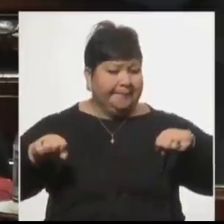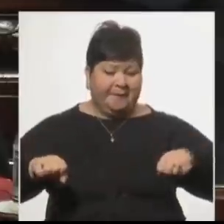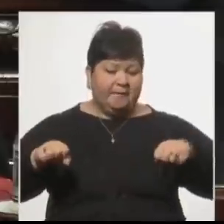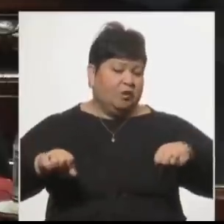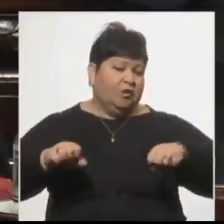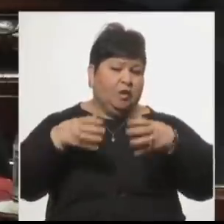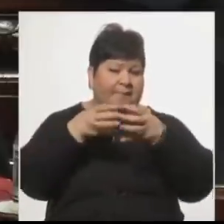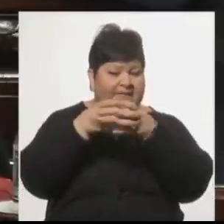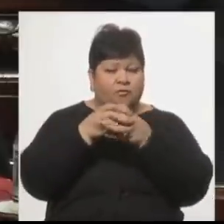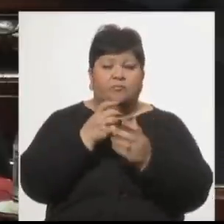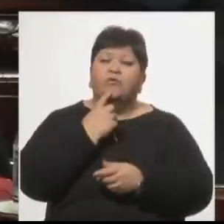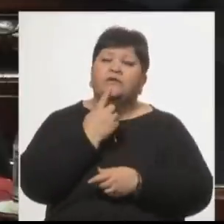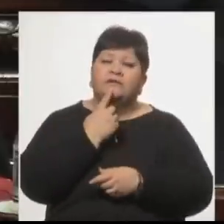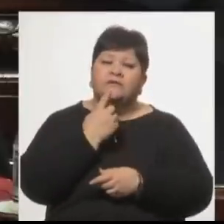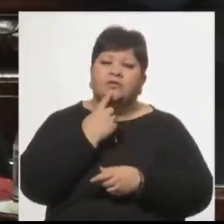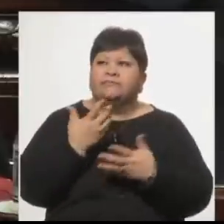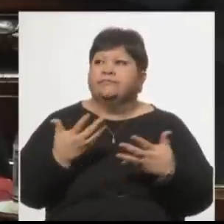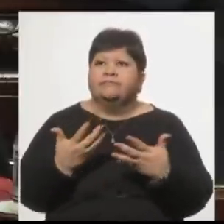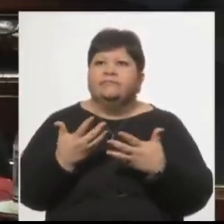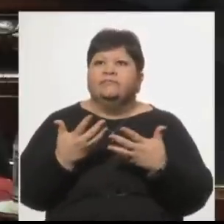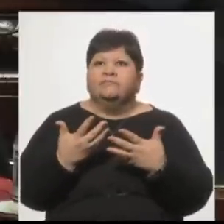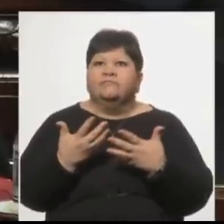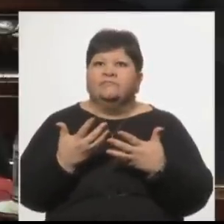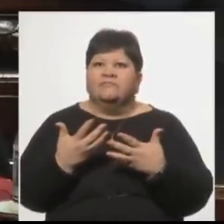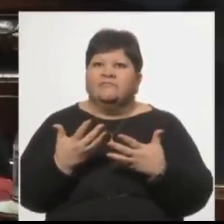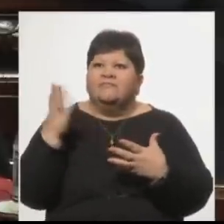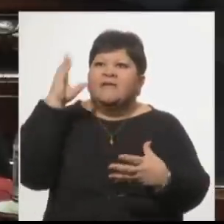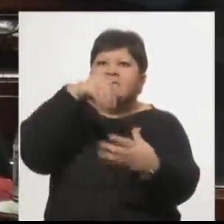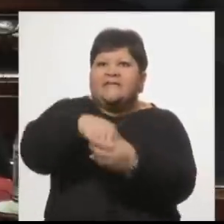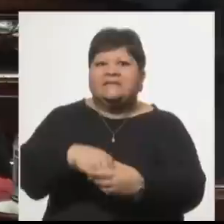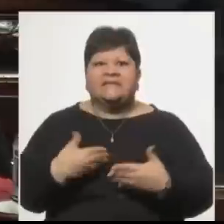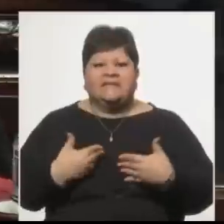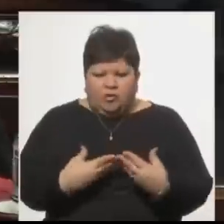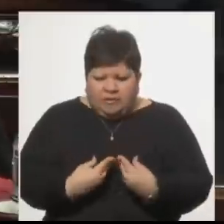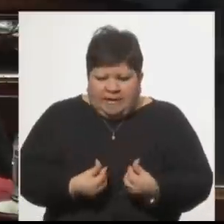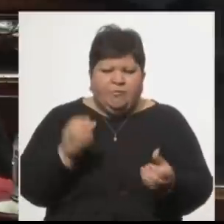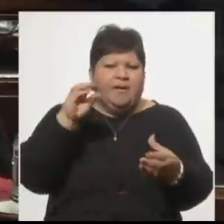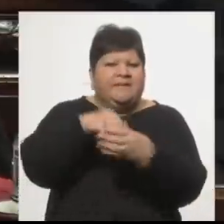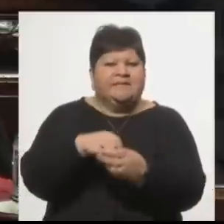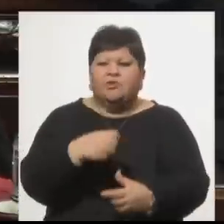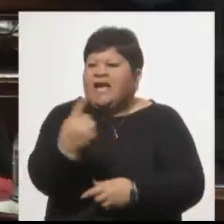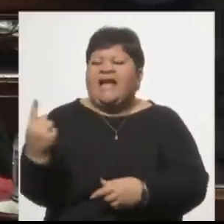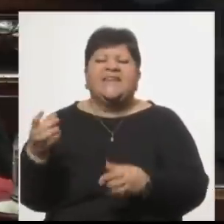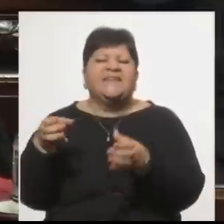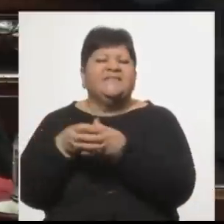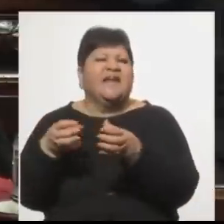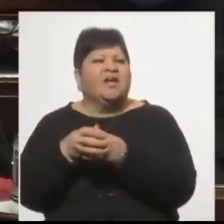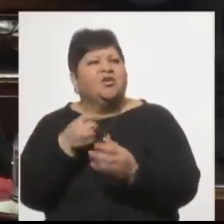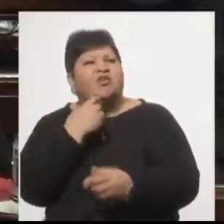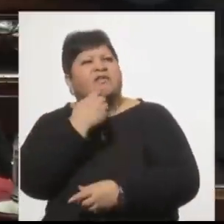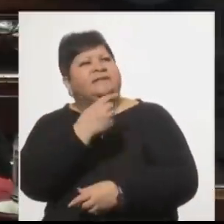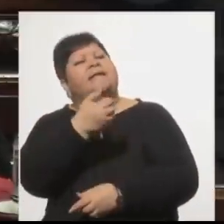retratos. Nos atan los retratos. Cada blanco sabe que está el de Aparicio ahí.